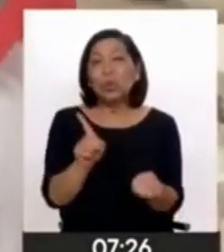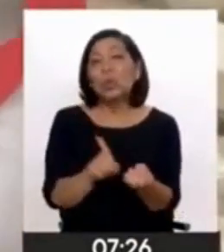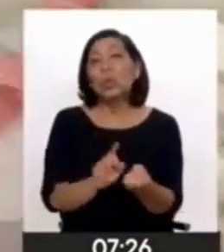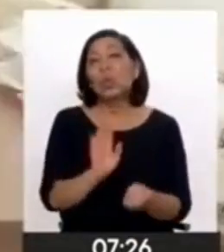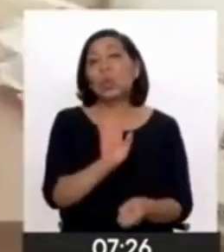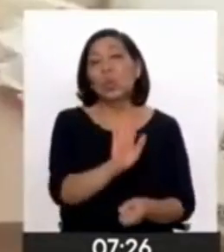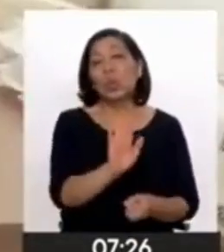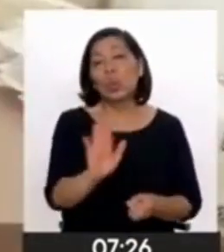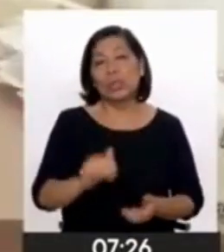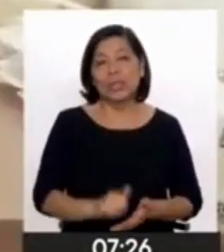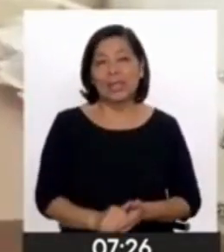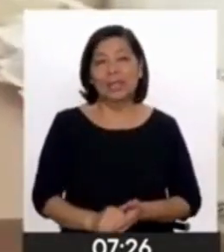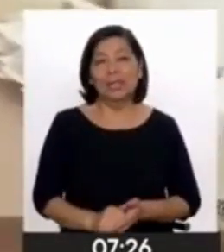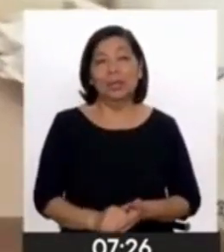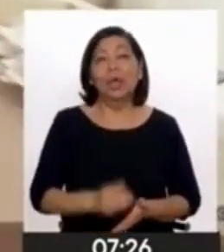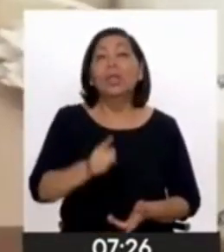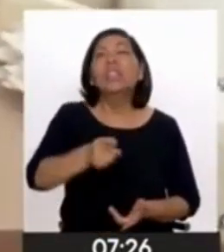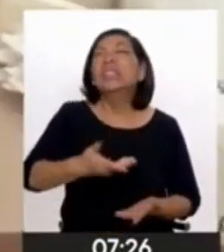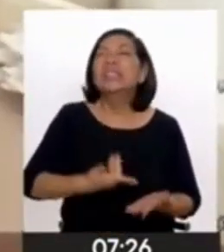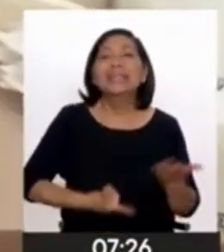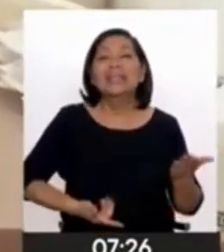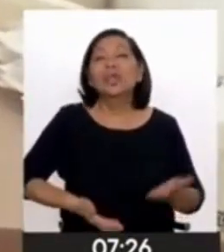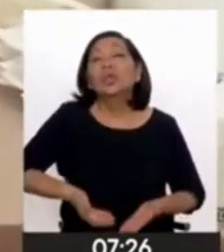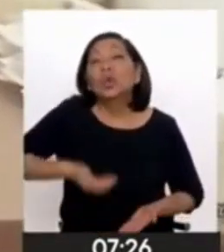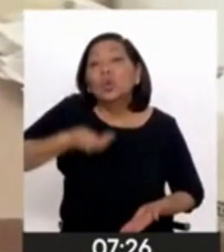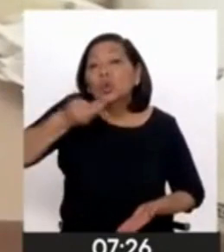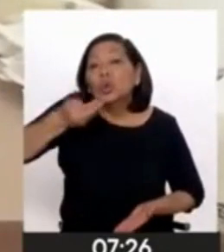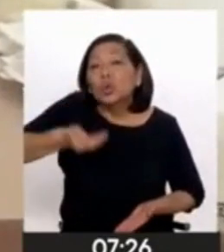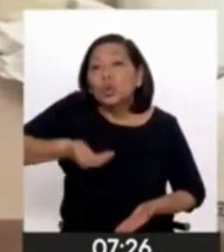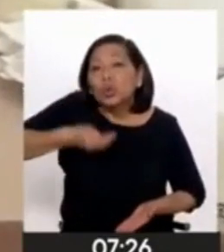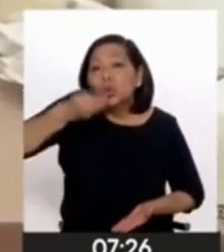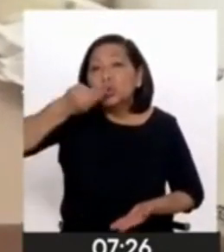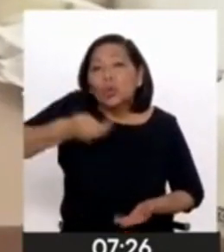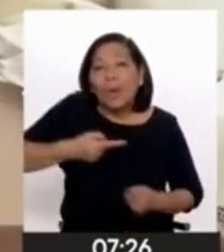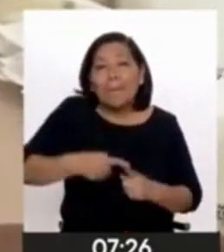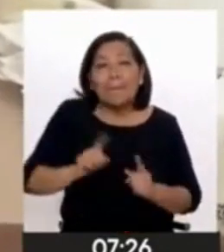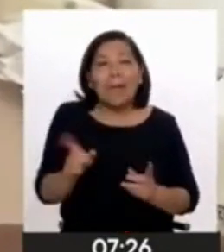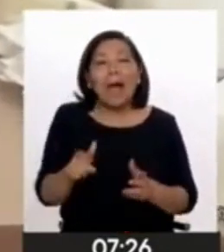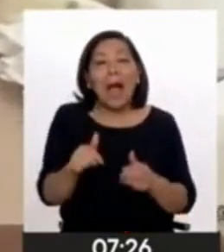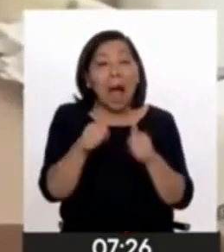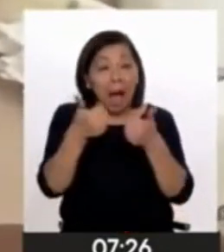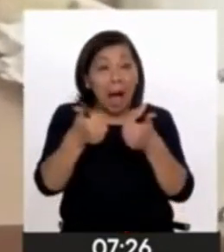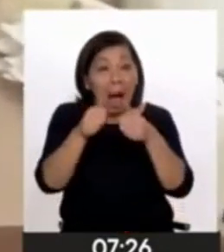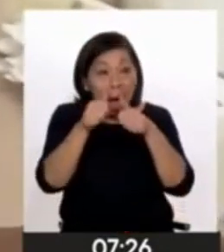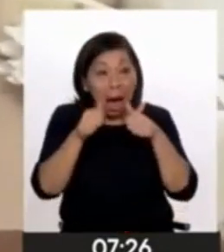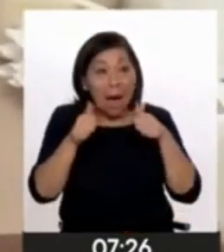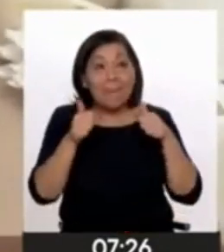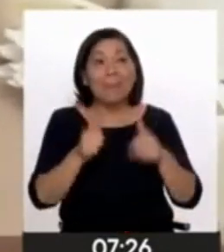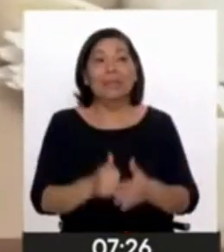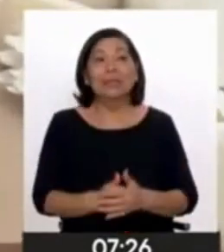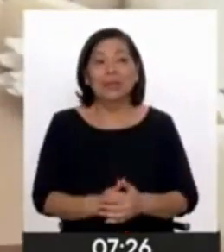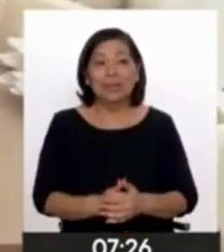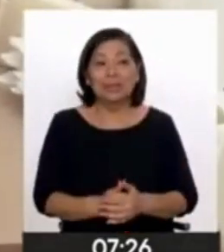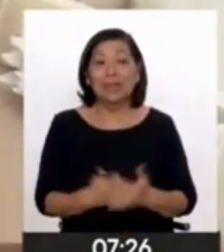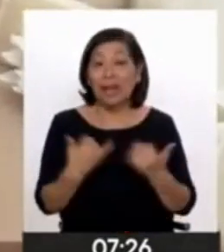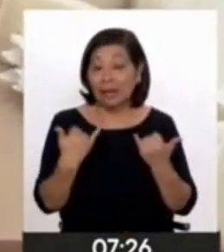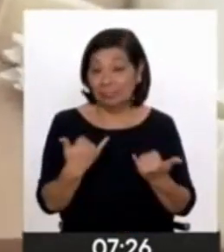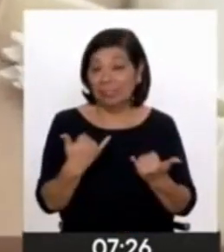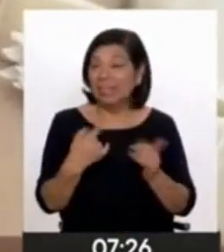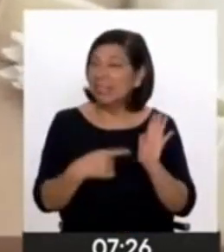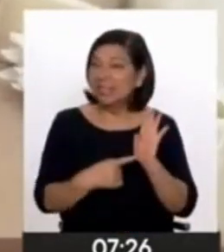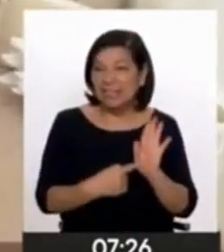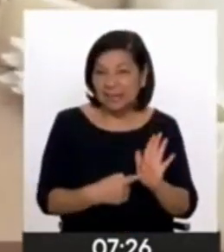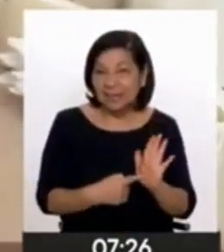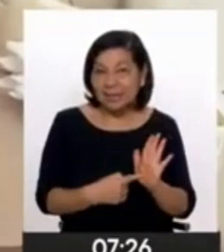tradición. Esta sopa tan deliciosa es un homenaje a nuestra Amazonía y a nuestro país, porque aquí se